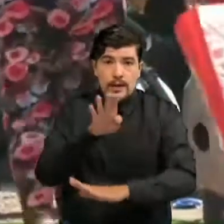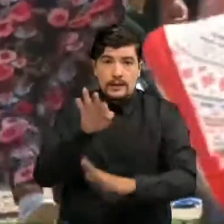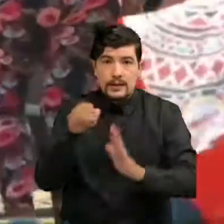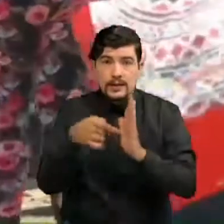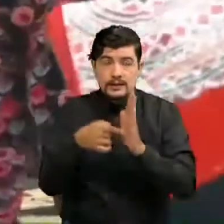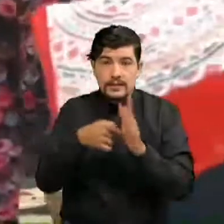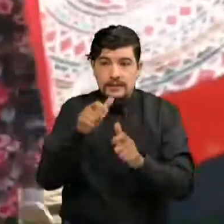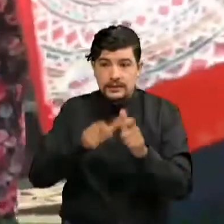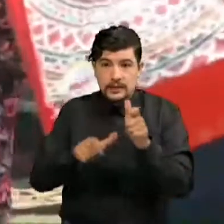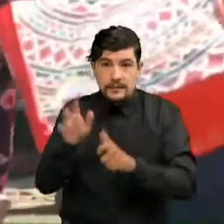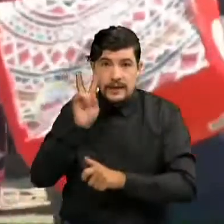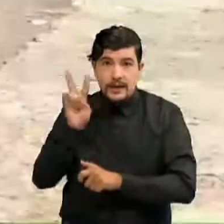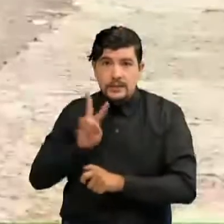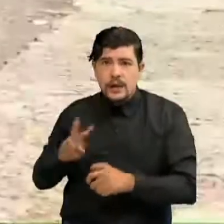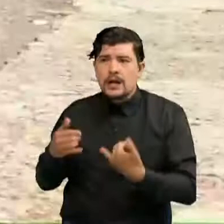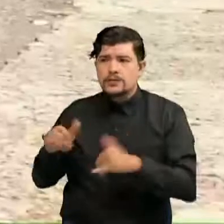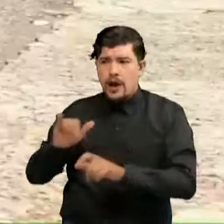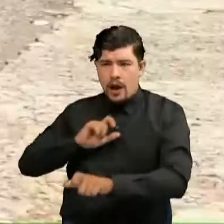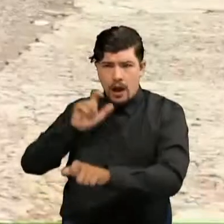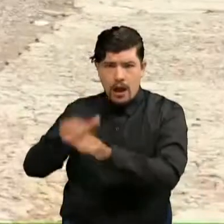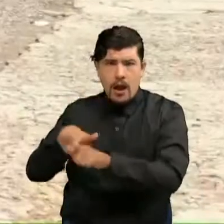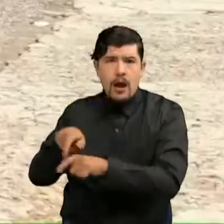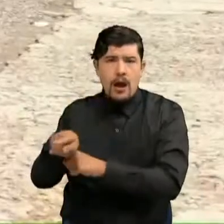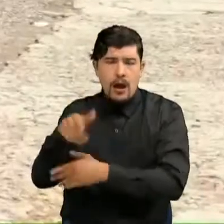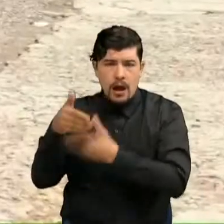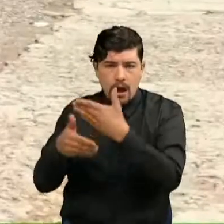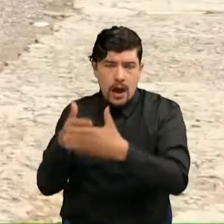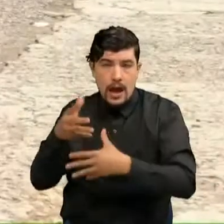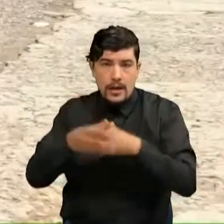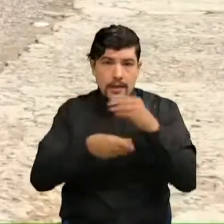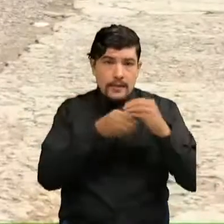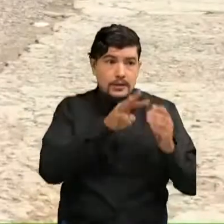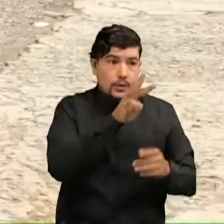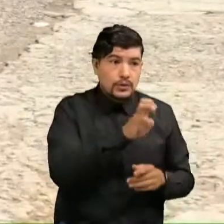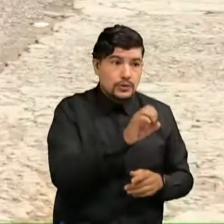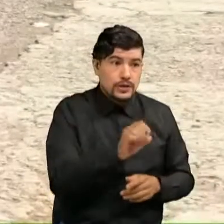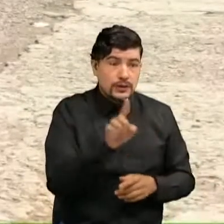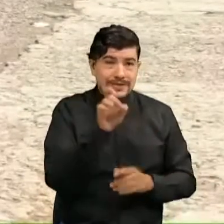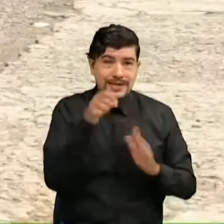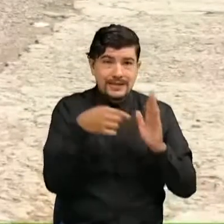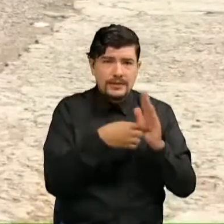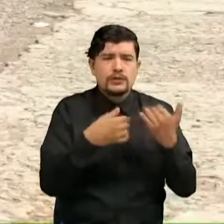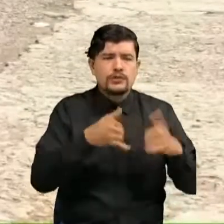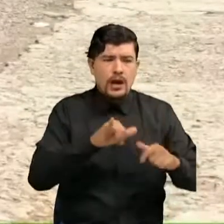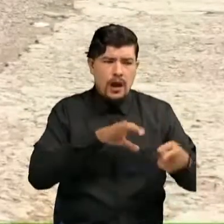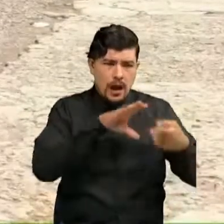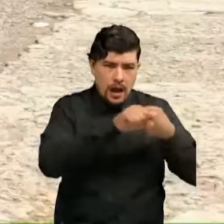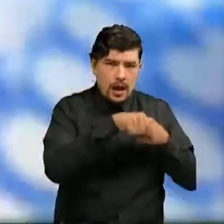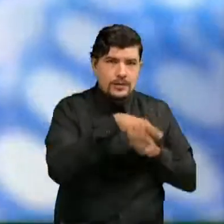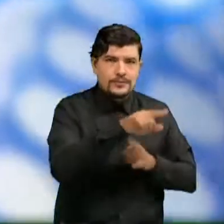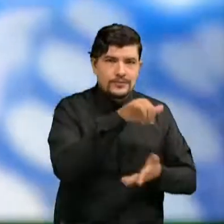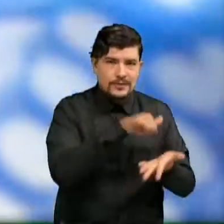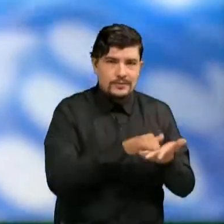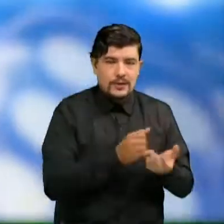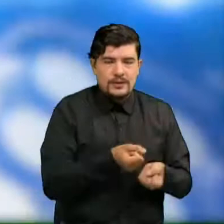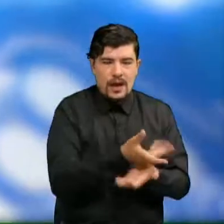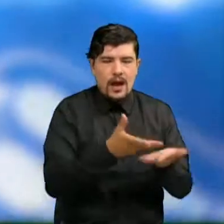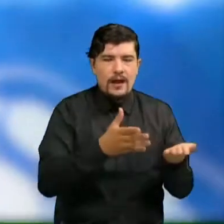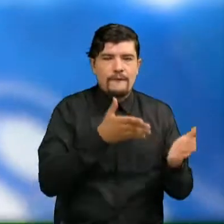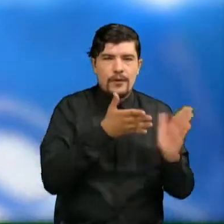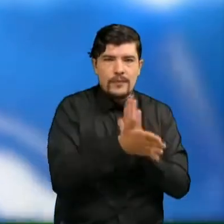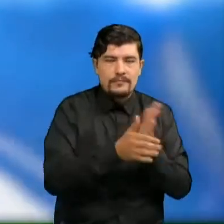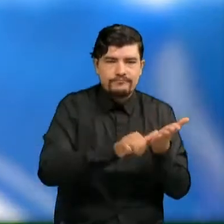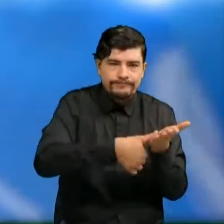contraseña para iniciar con el registro y 806 1525 en su cita biométrica el